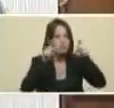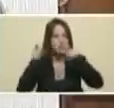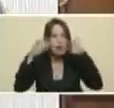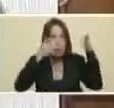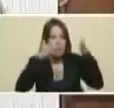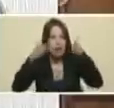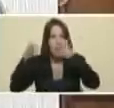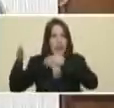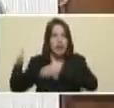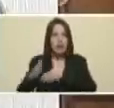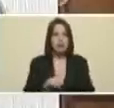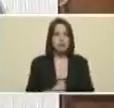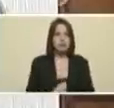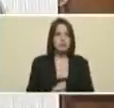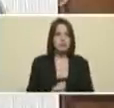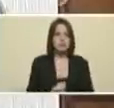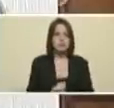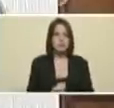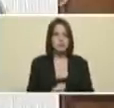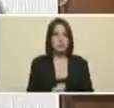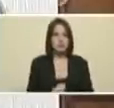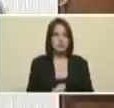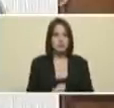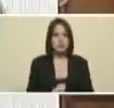su palabra de aliento.